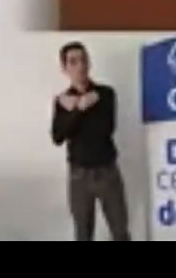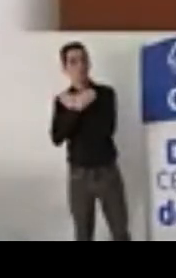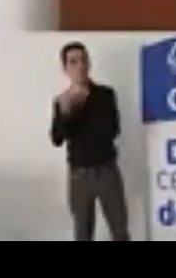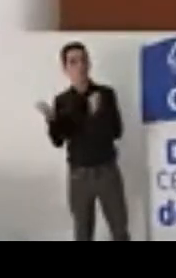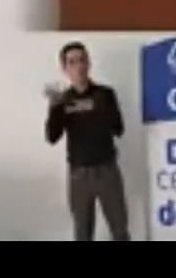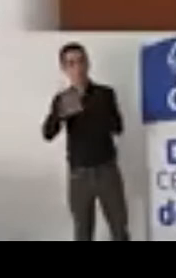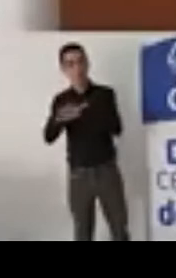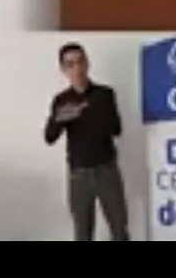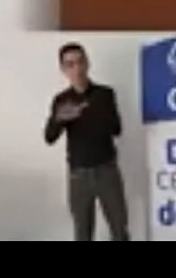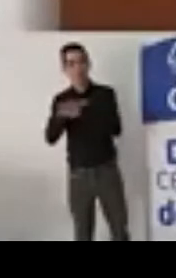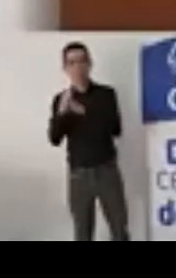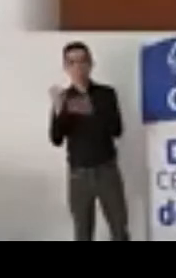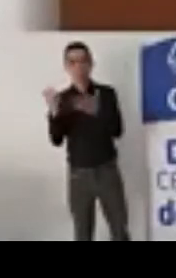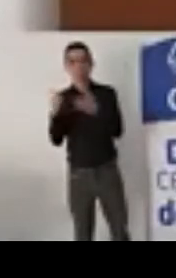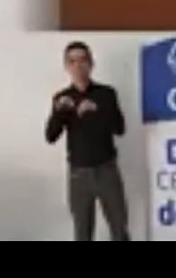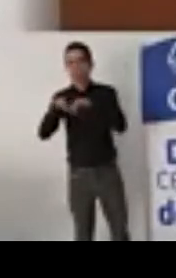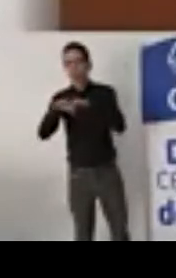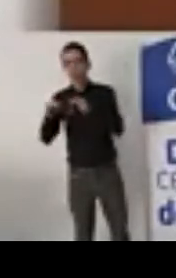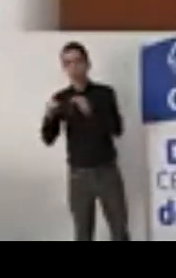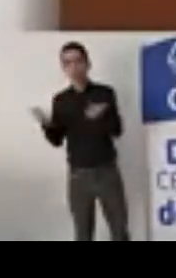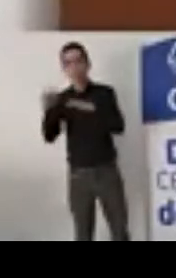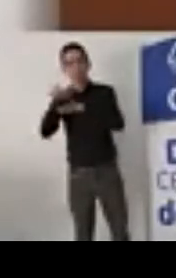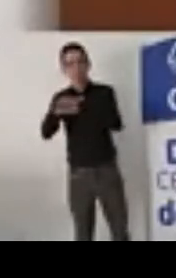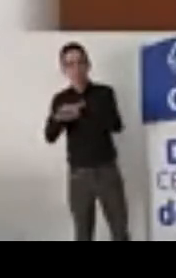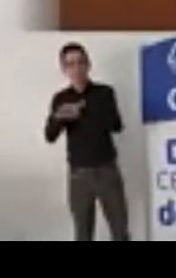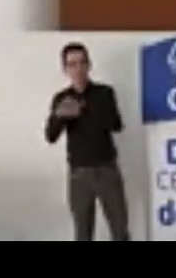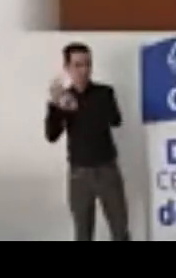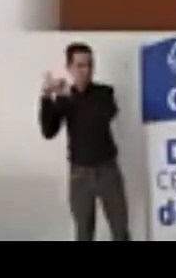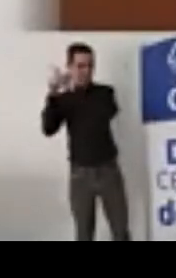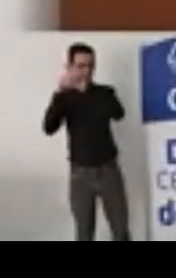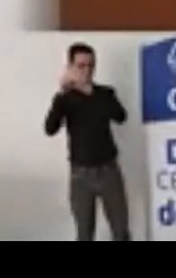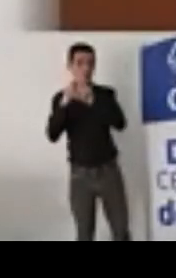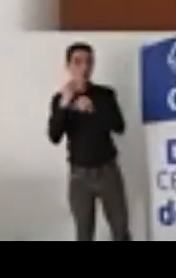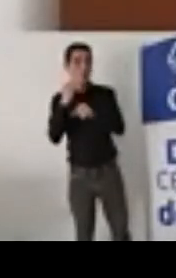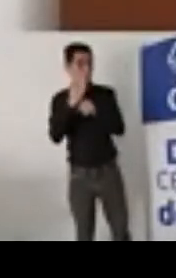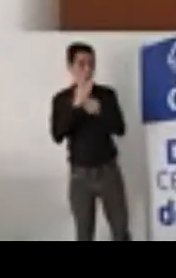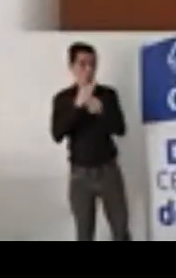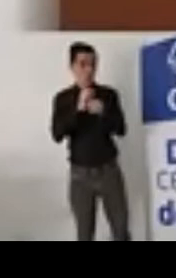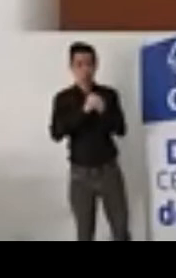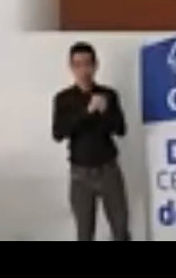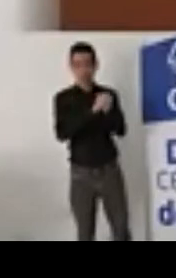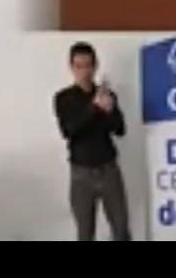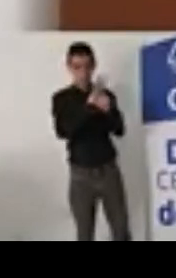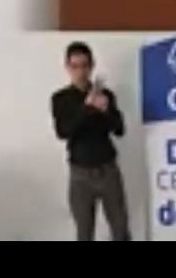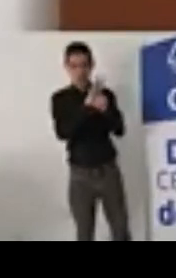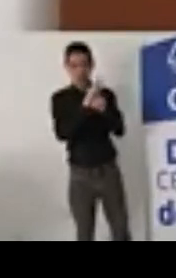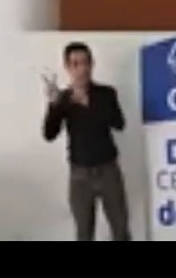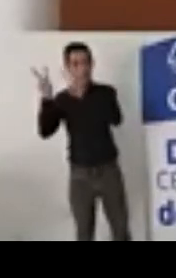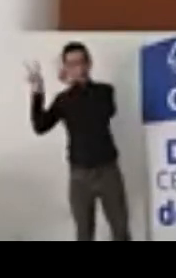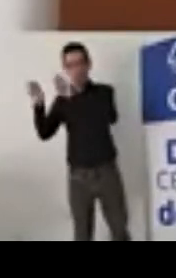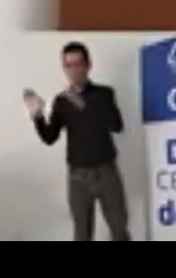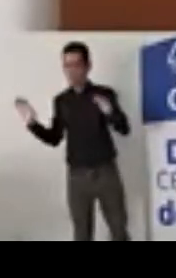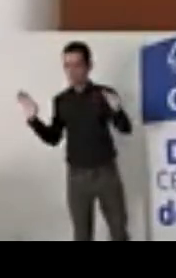importantes, y sobre todo en estas circunstancias todavía de la pandemia, yo creo que todavía hace falta fomentar